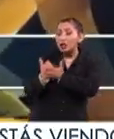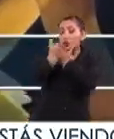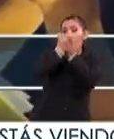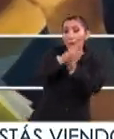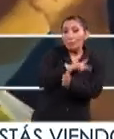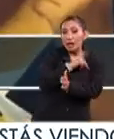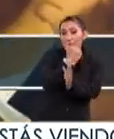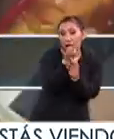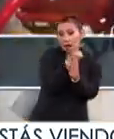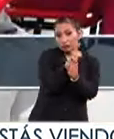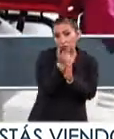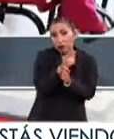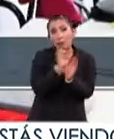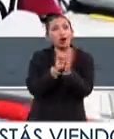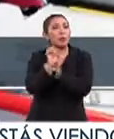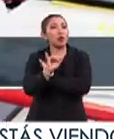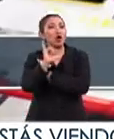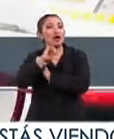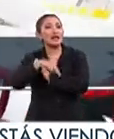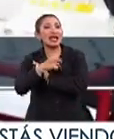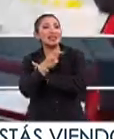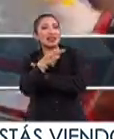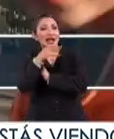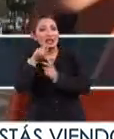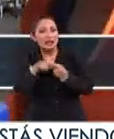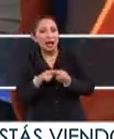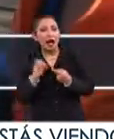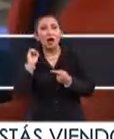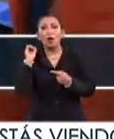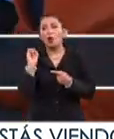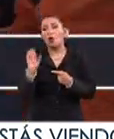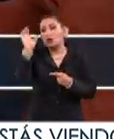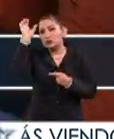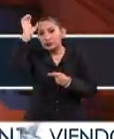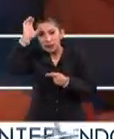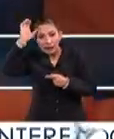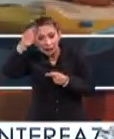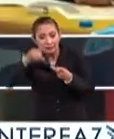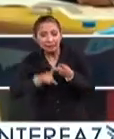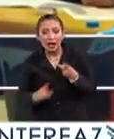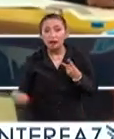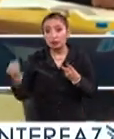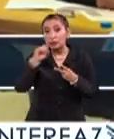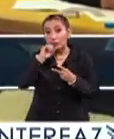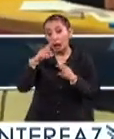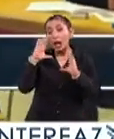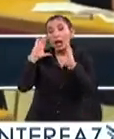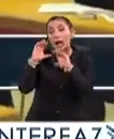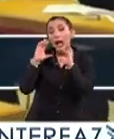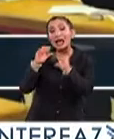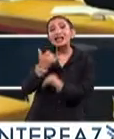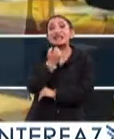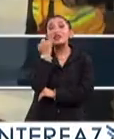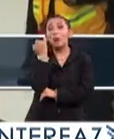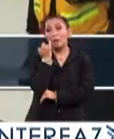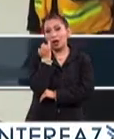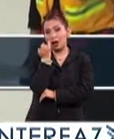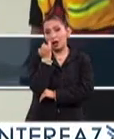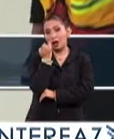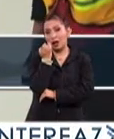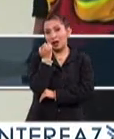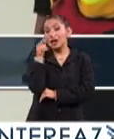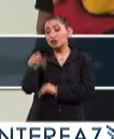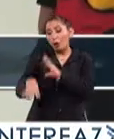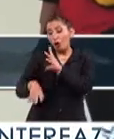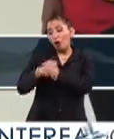carrera actual, ya sean estancias en ingeniería, estancias en ciencias, incluso capacitación en idiomas.